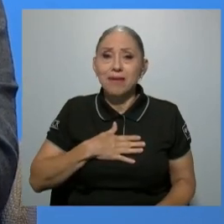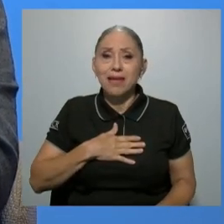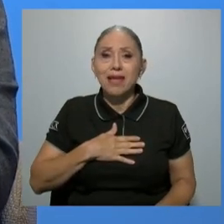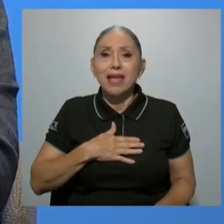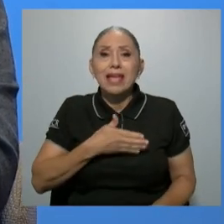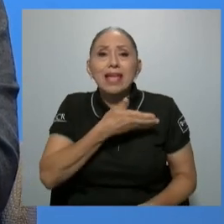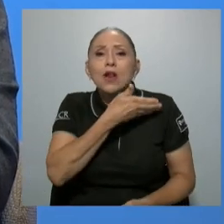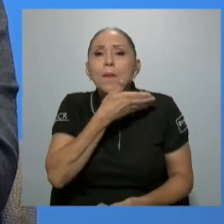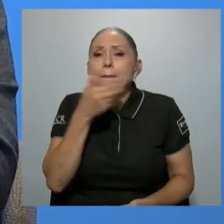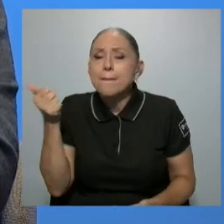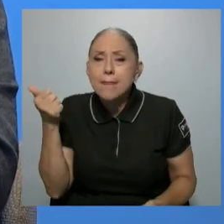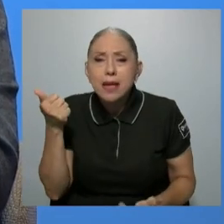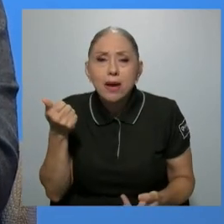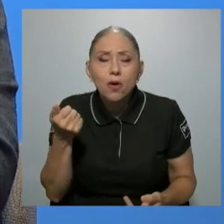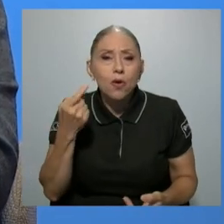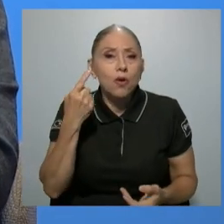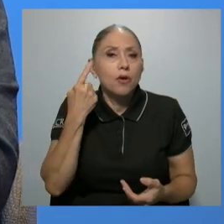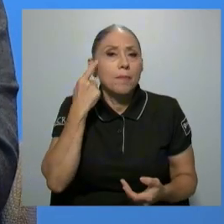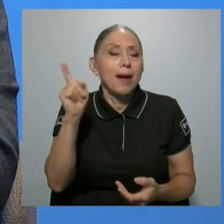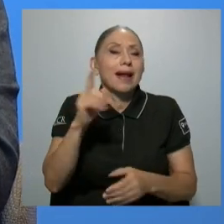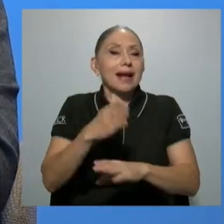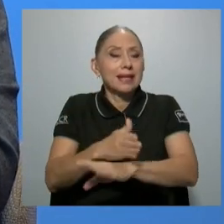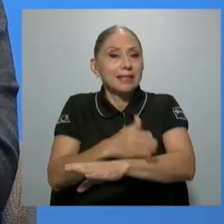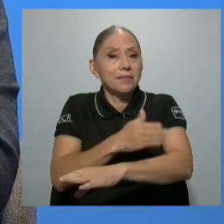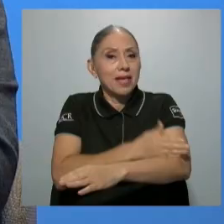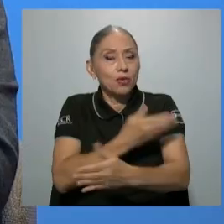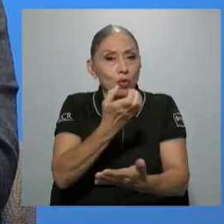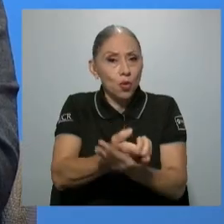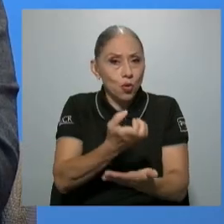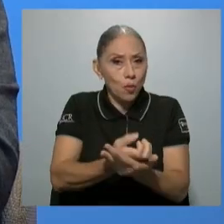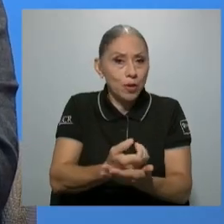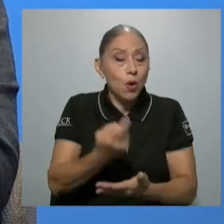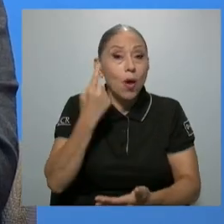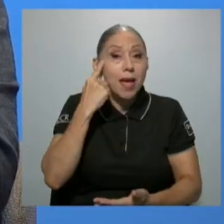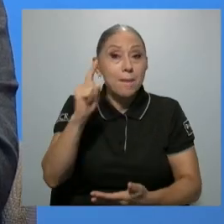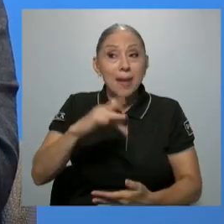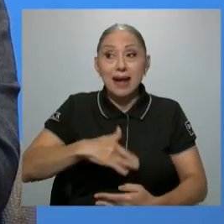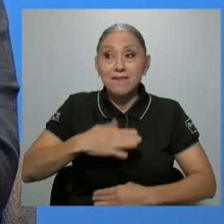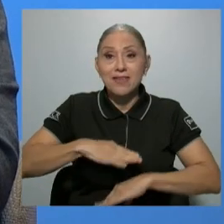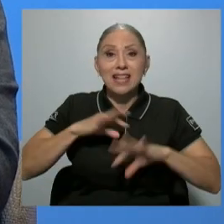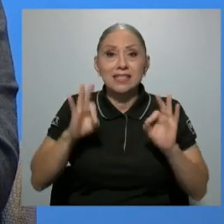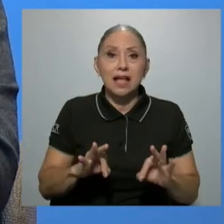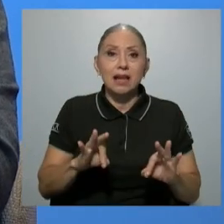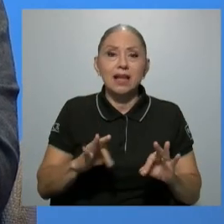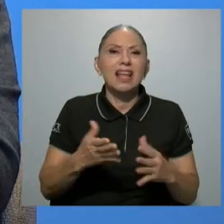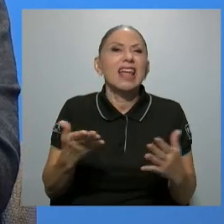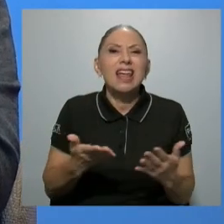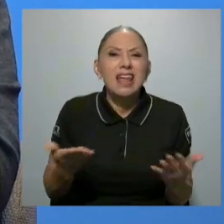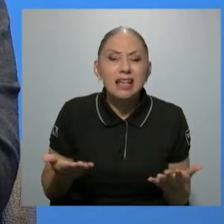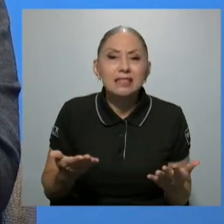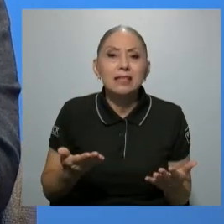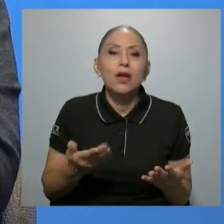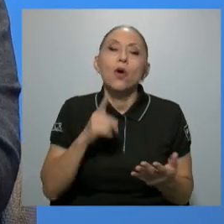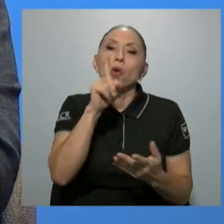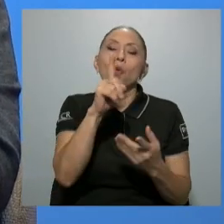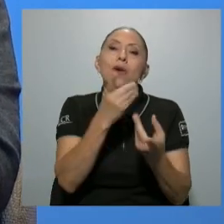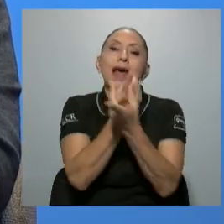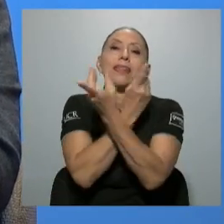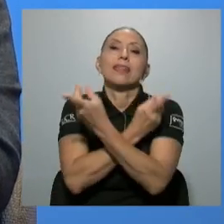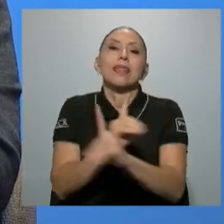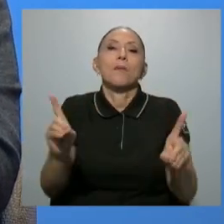receta o ingrediente para un crecimiento económico y para bienestar que una economía, que una democracia